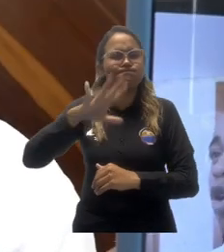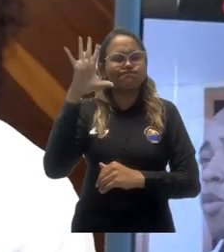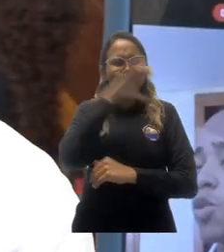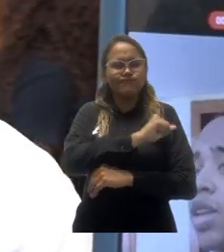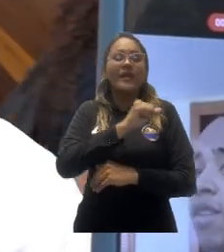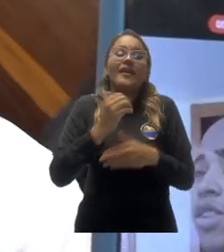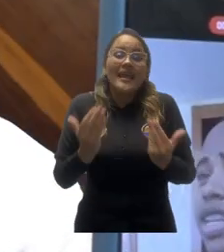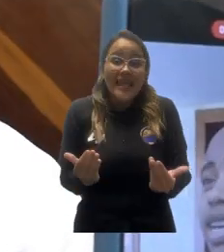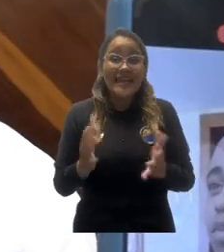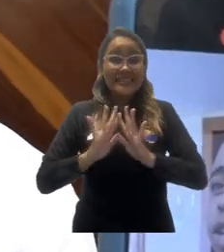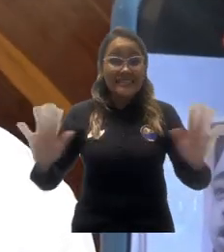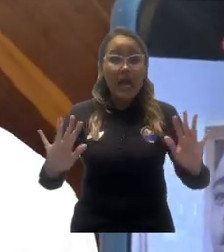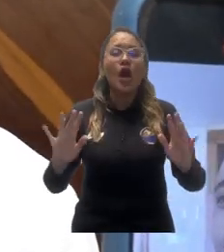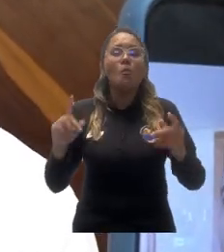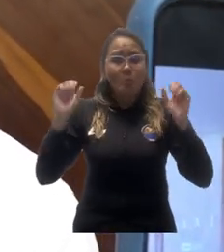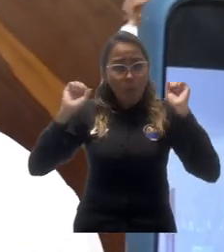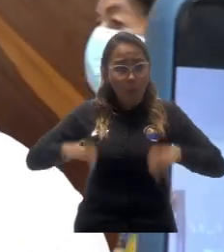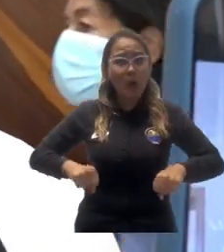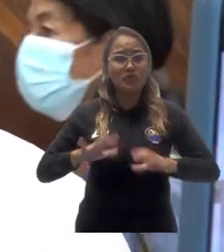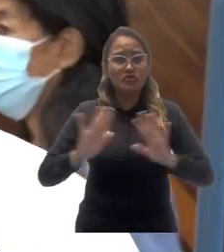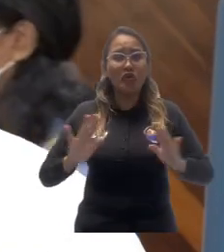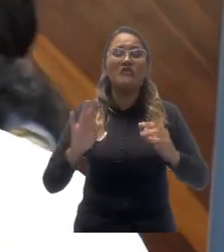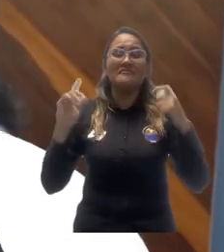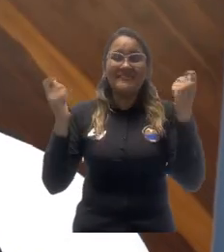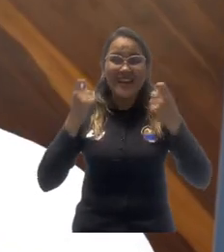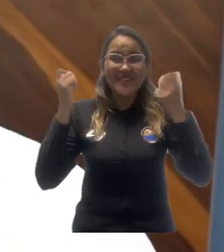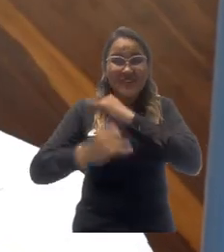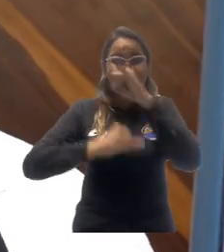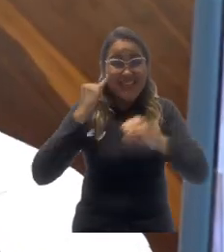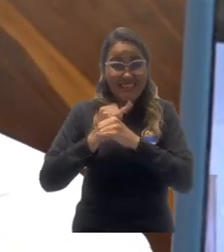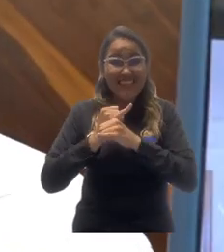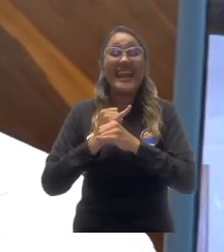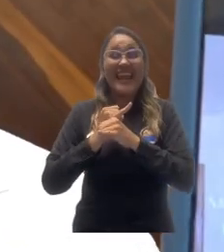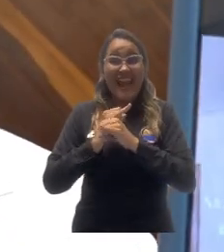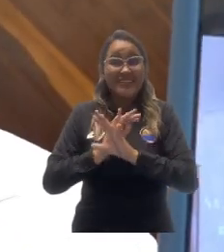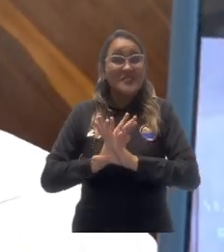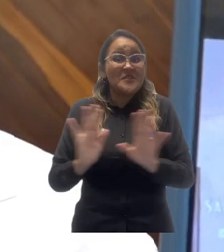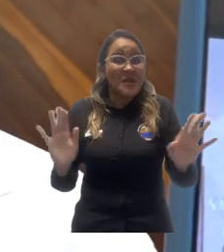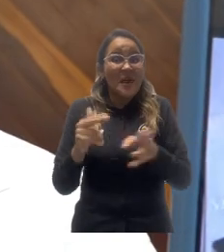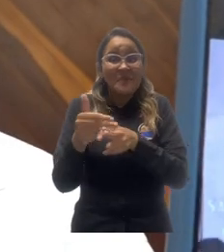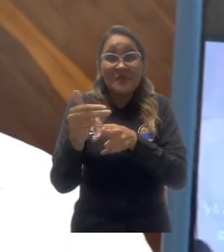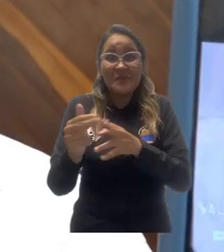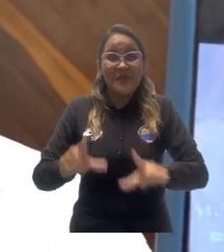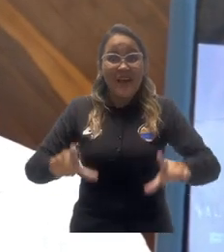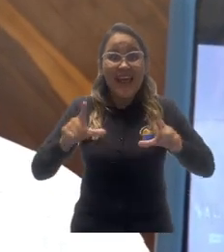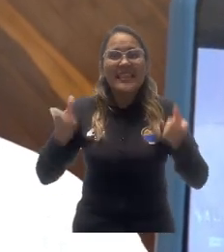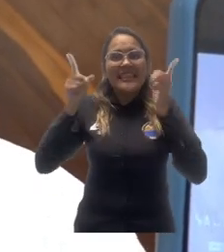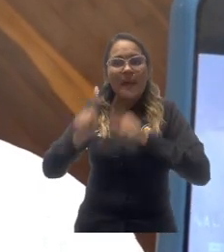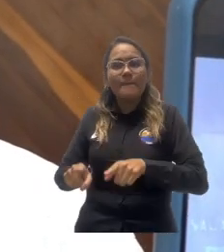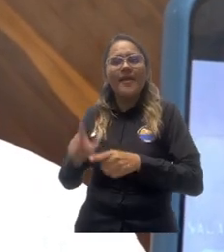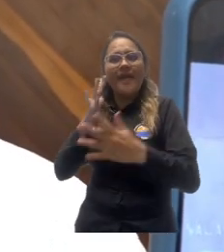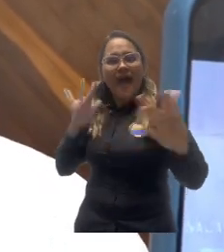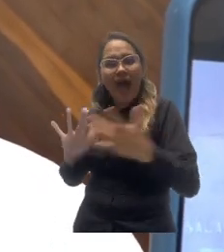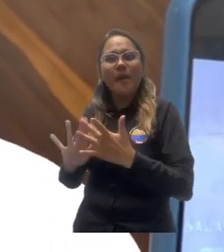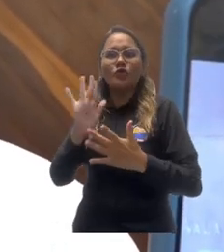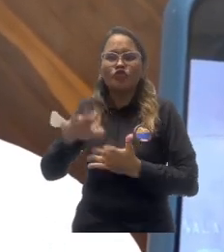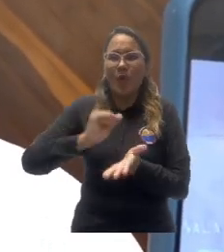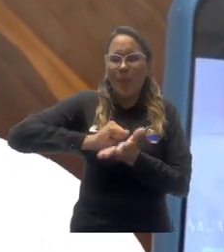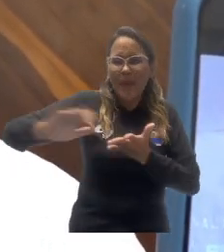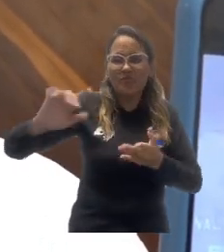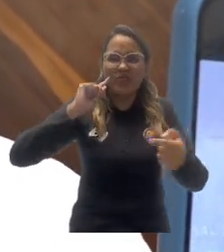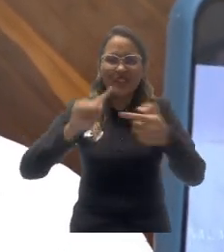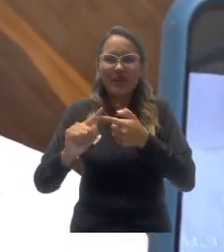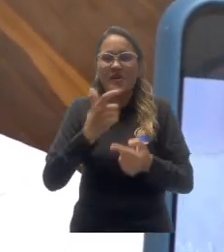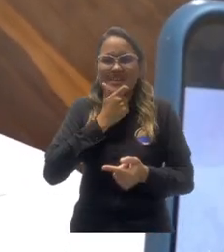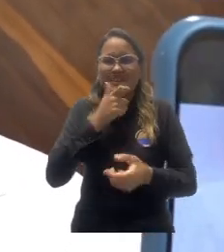he tenido la oportunidad de finalizar mis estudios como profesional en negocios internacionales, soy el monitor de inglés para la beca Talento Magdalena donde estudio y además de